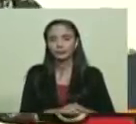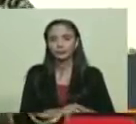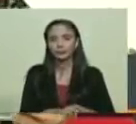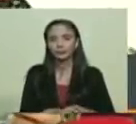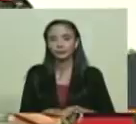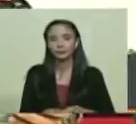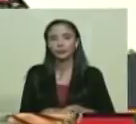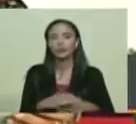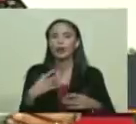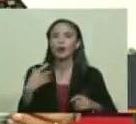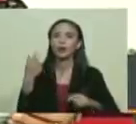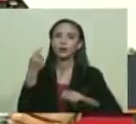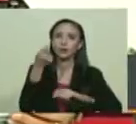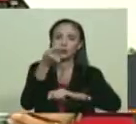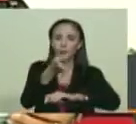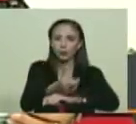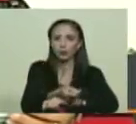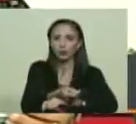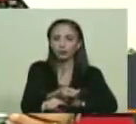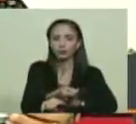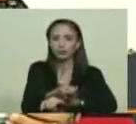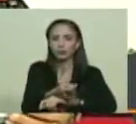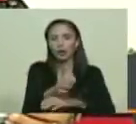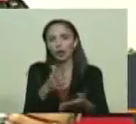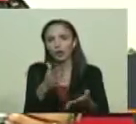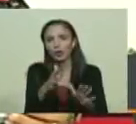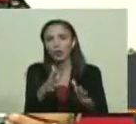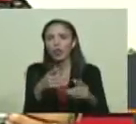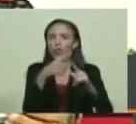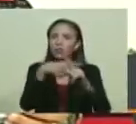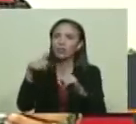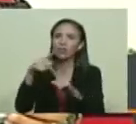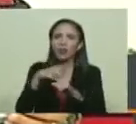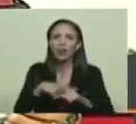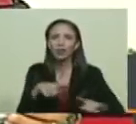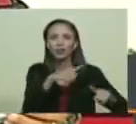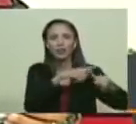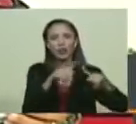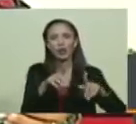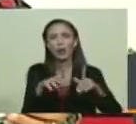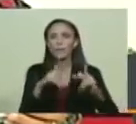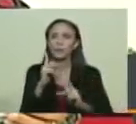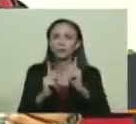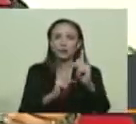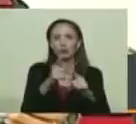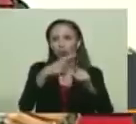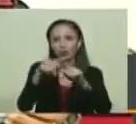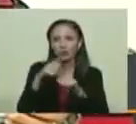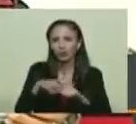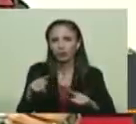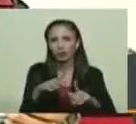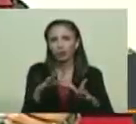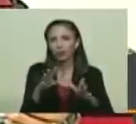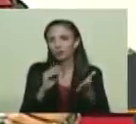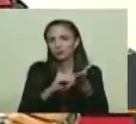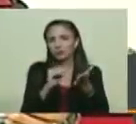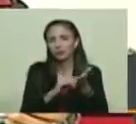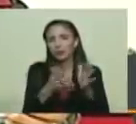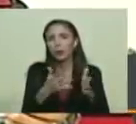ha graduado en diversos procesos académicos a